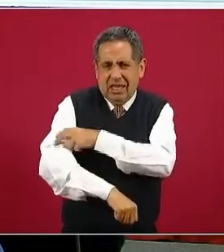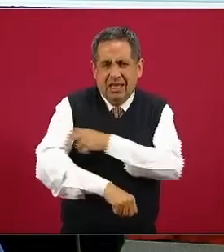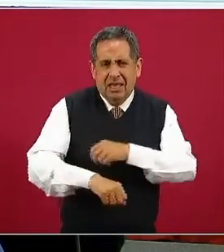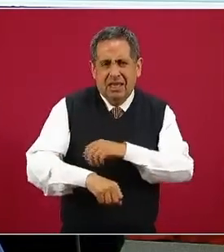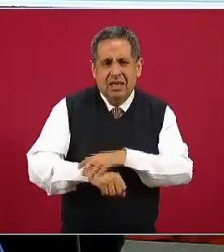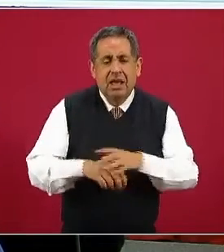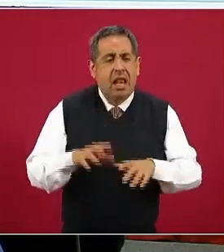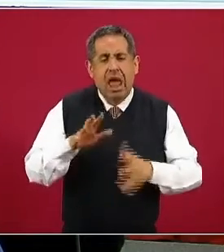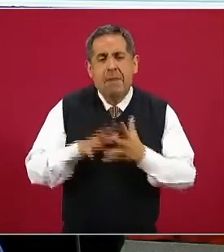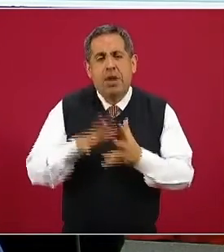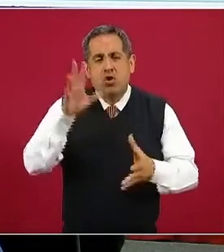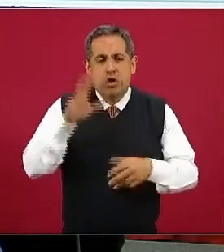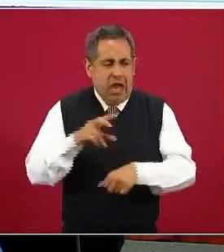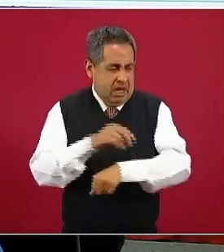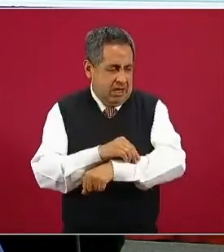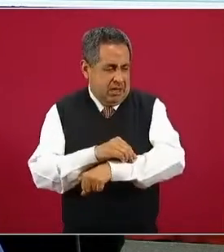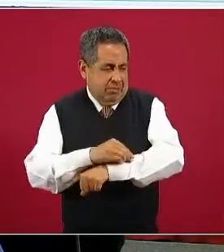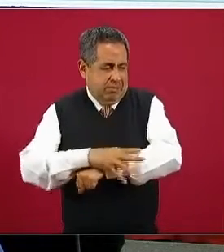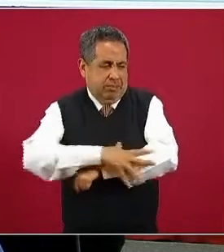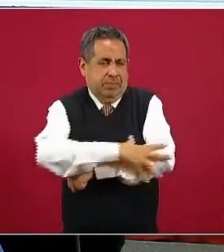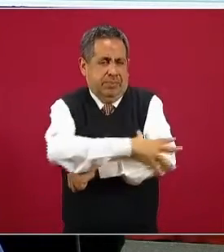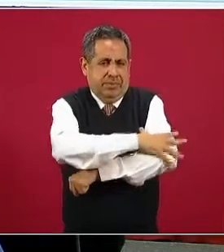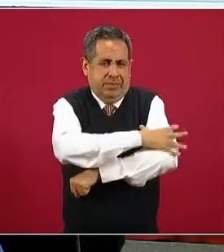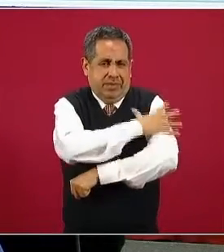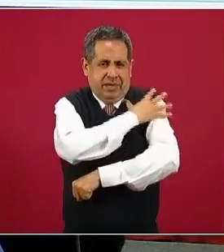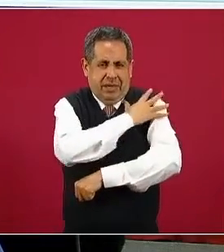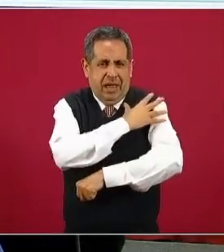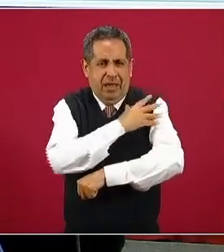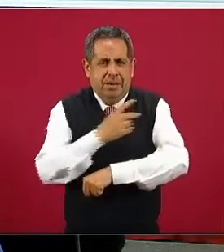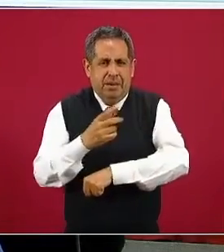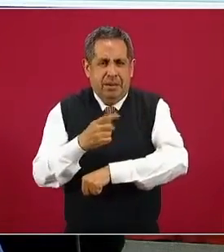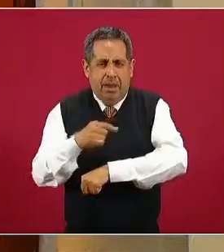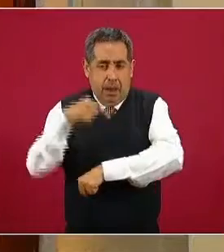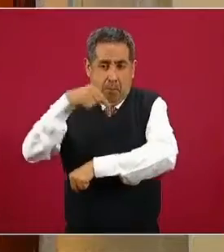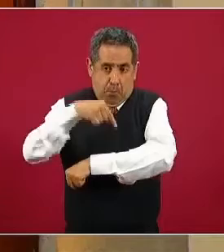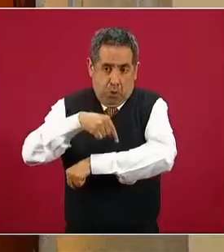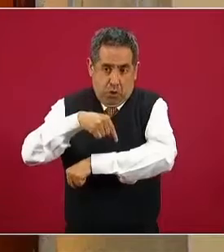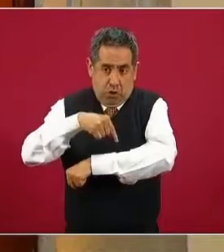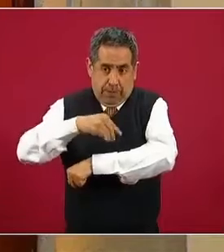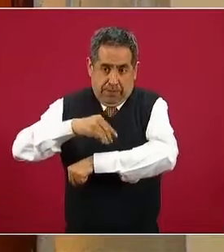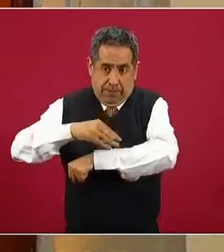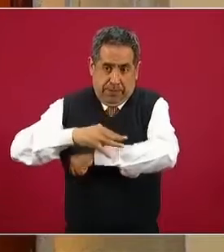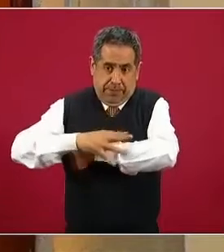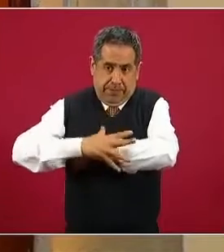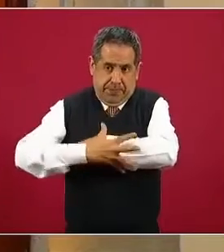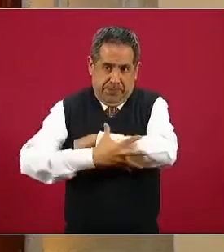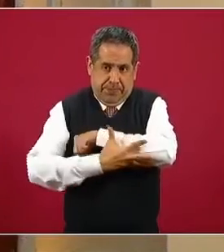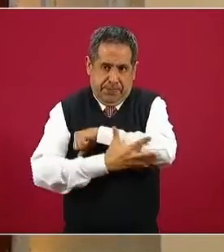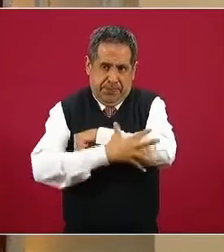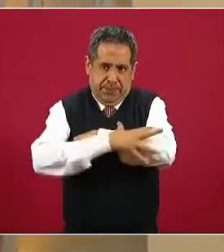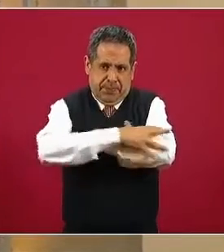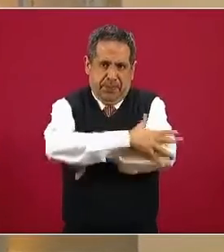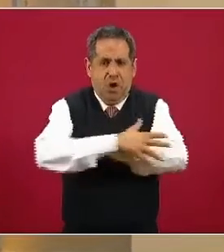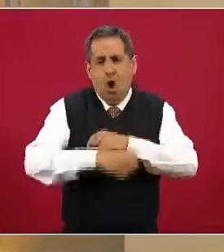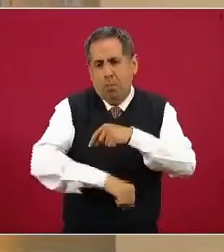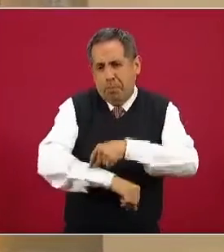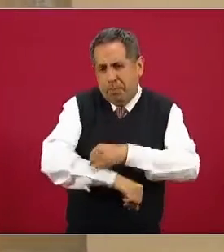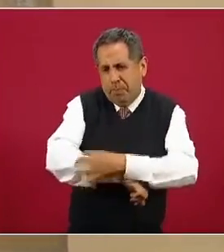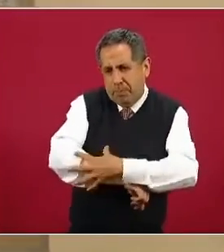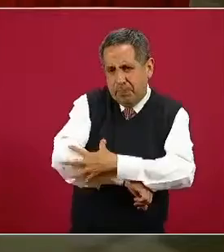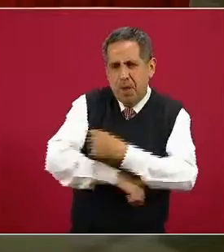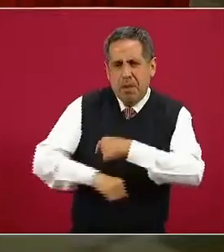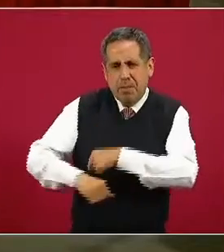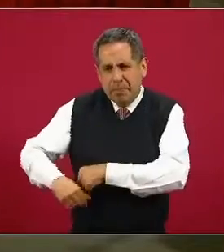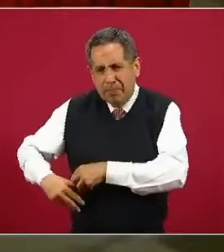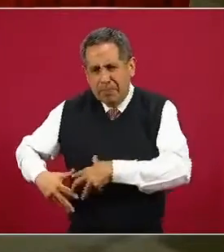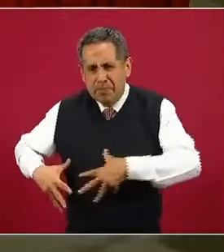normalmente se dispersa del punto de la herida y se va dispersando de manera